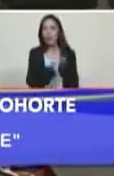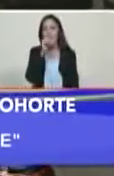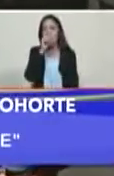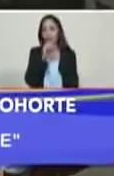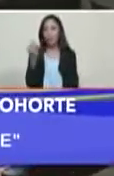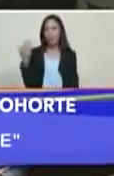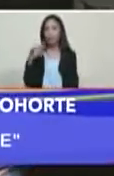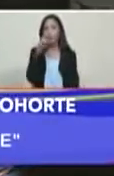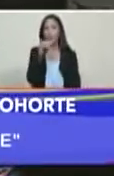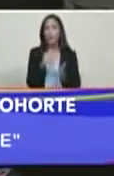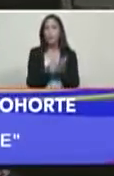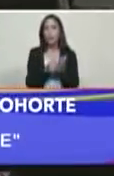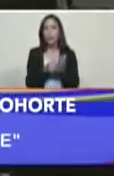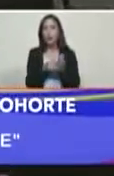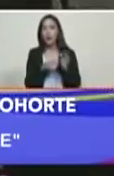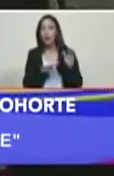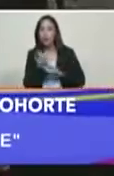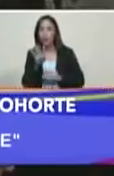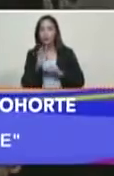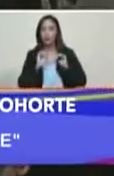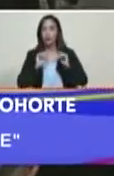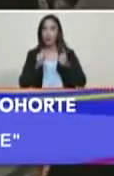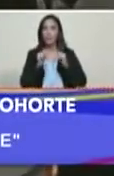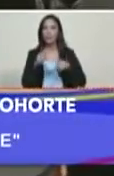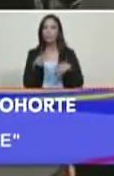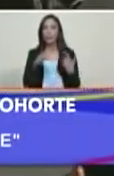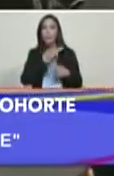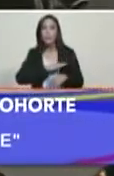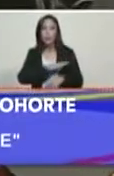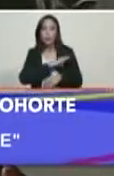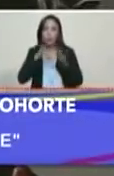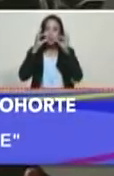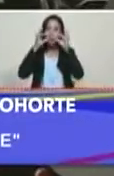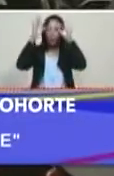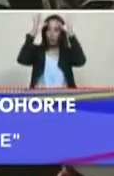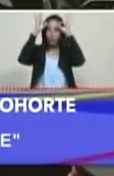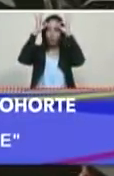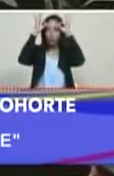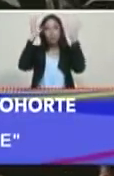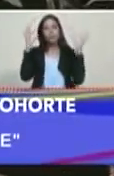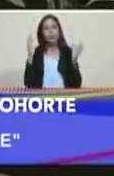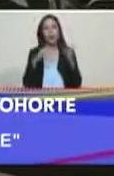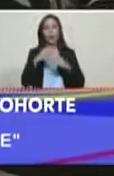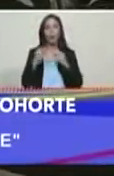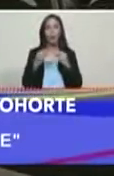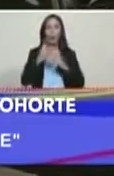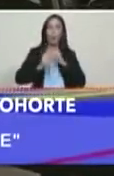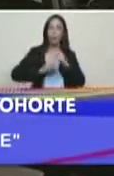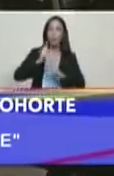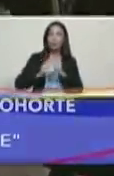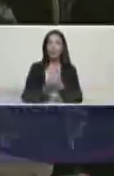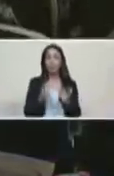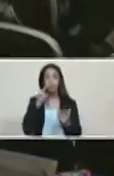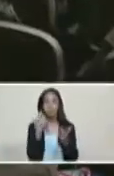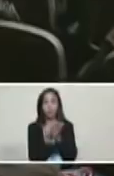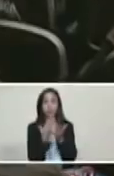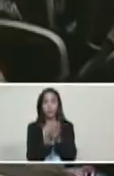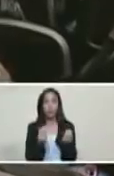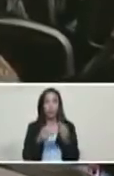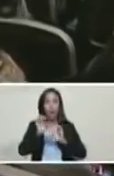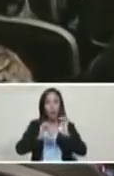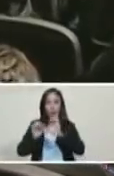2014 inició la micromisión Simón Rodríguez como resultado por el proceso de la calidad